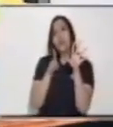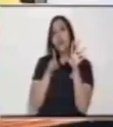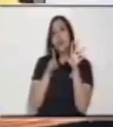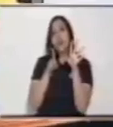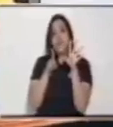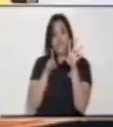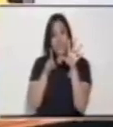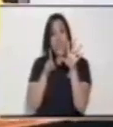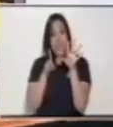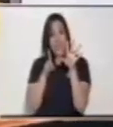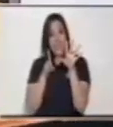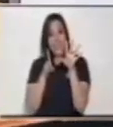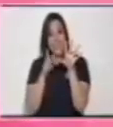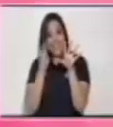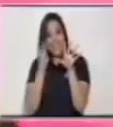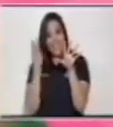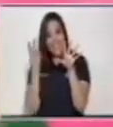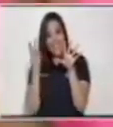6.